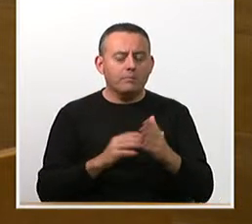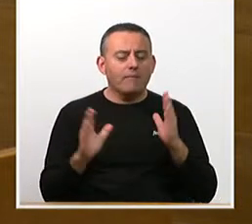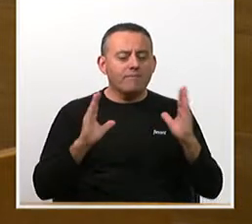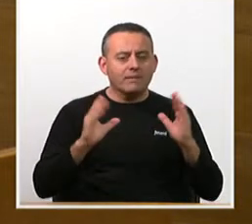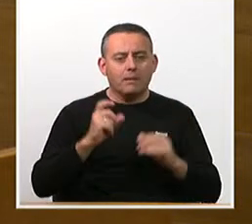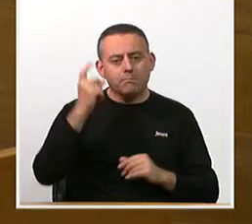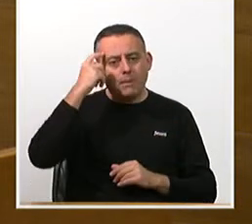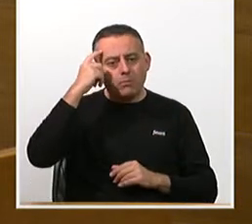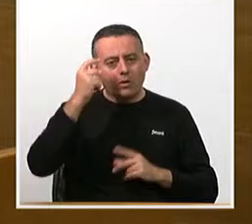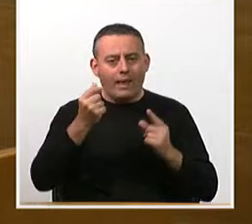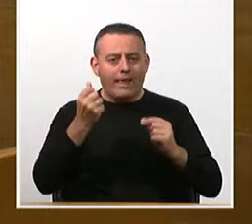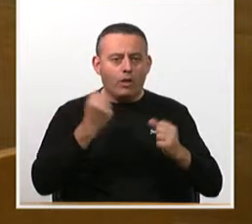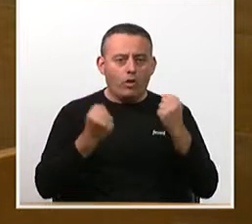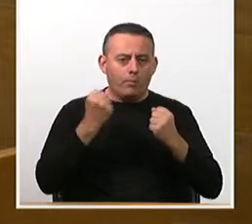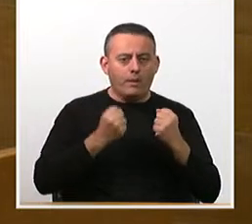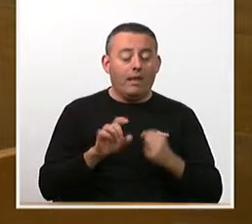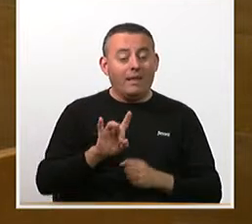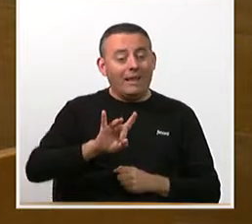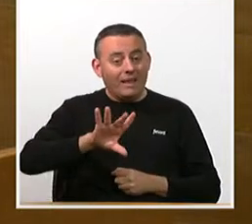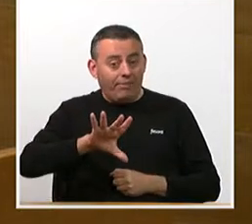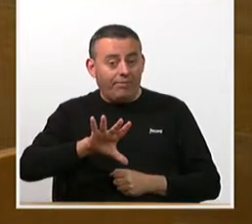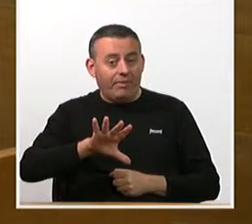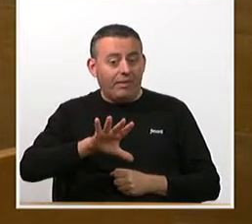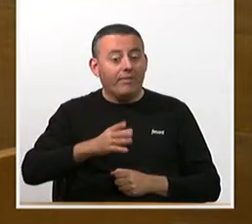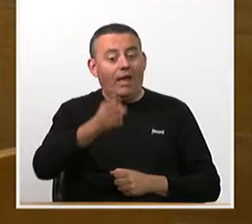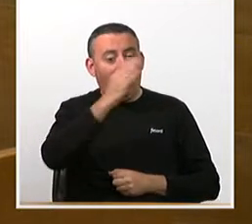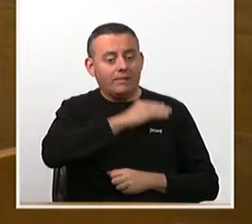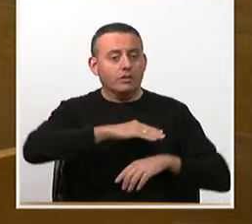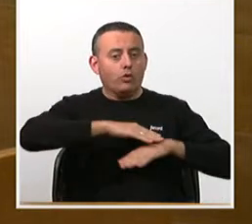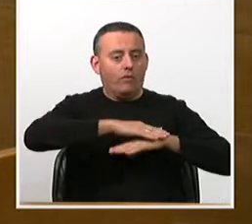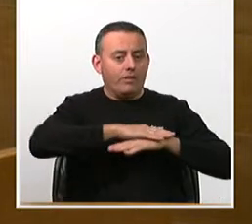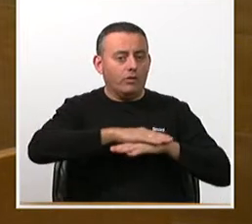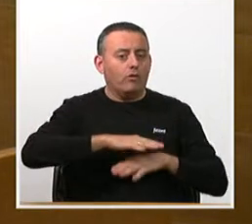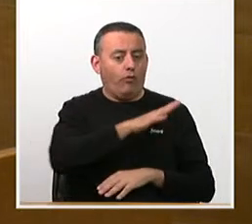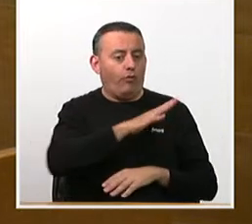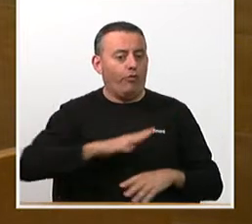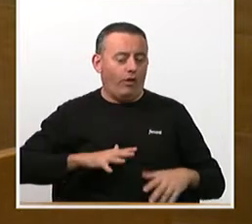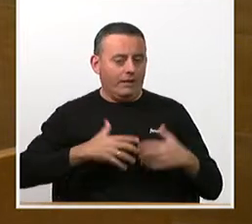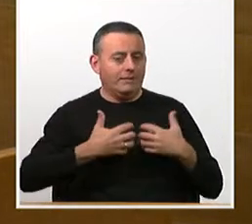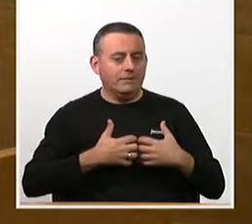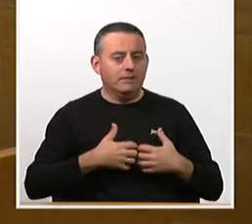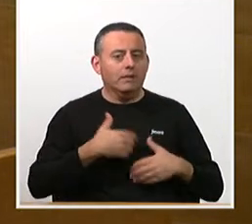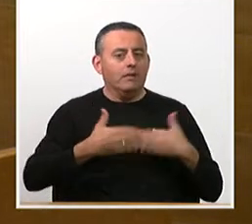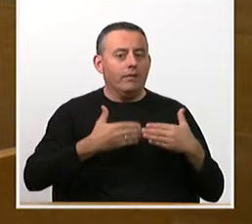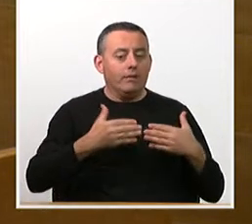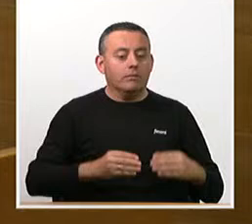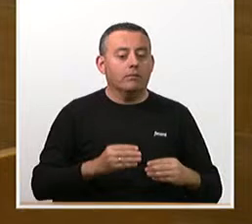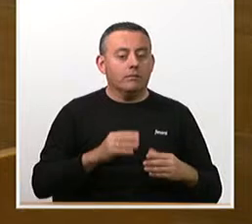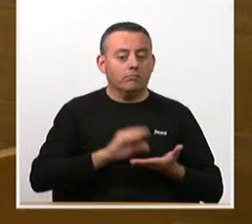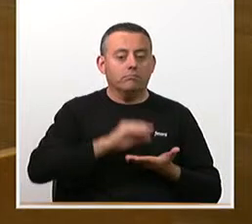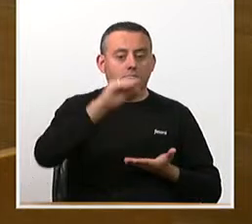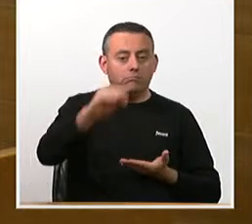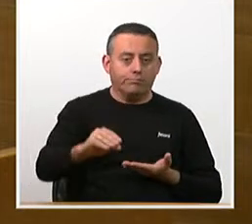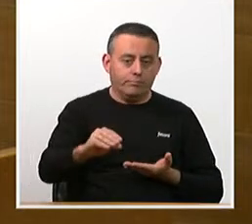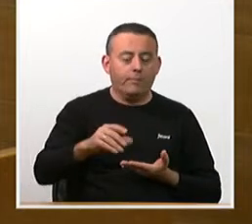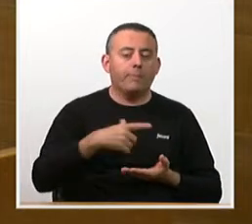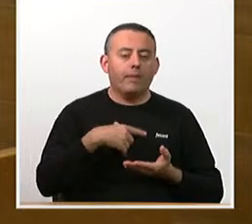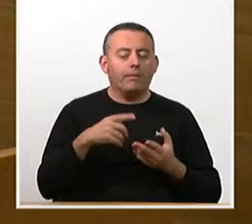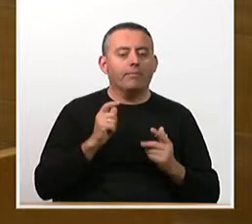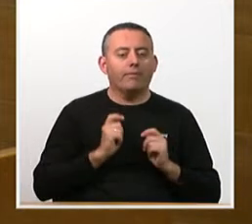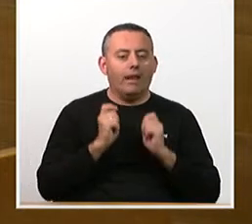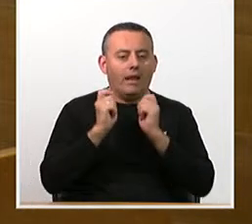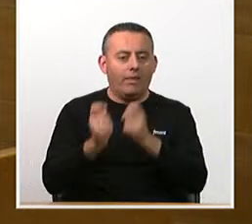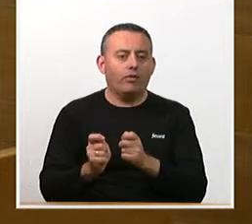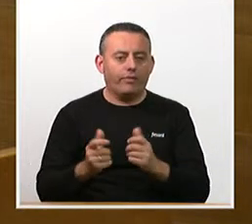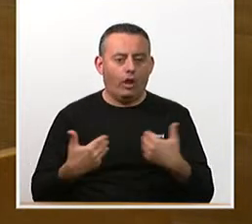de las cuales se atendieron 15 por el anterior gobierno en funciones que pasaron a la fase de delegación de competencias